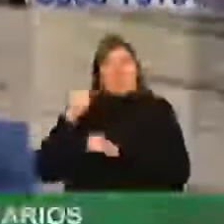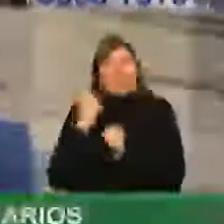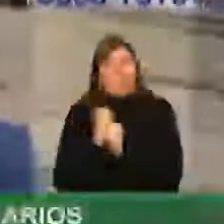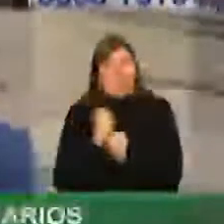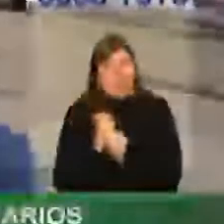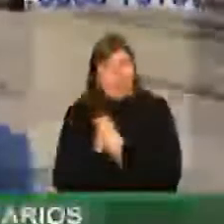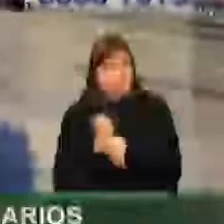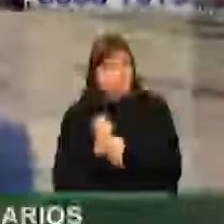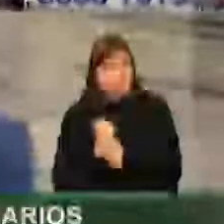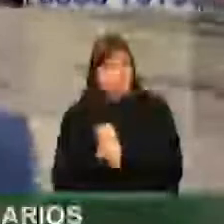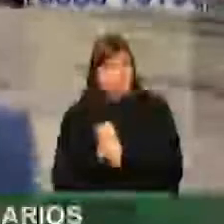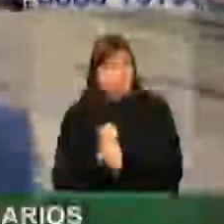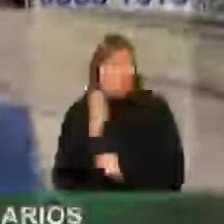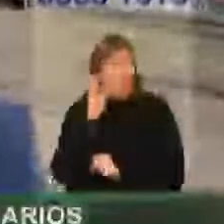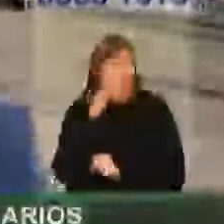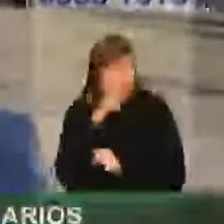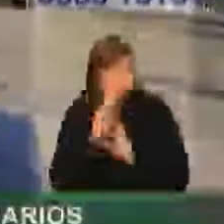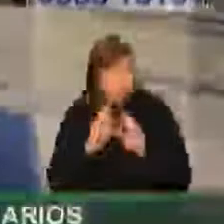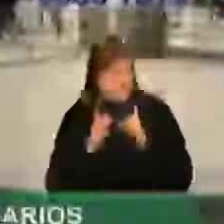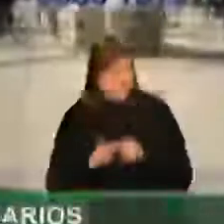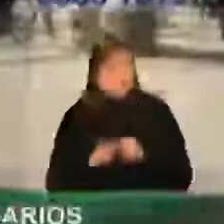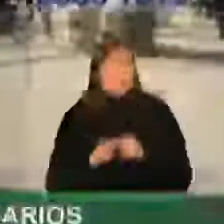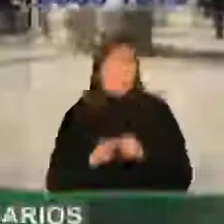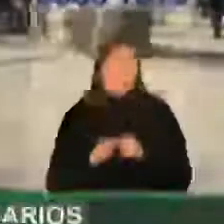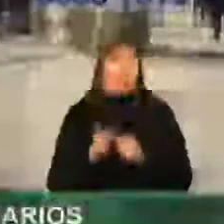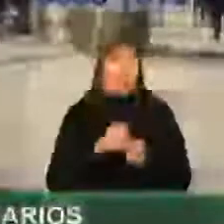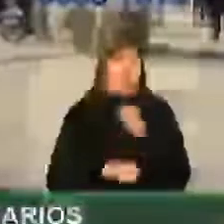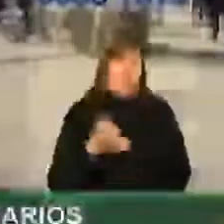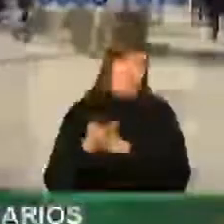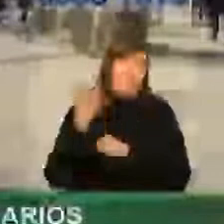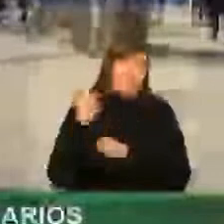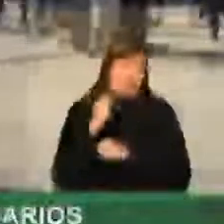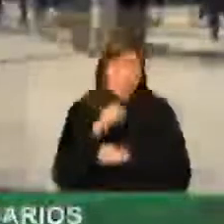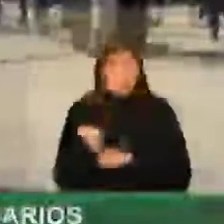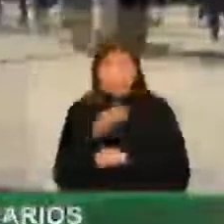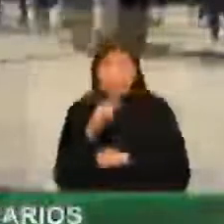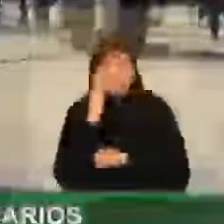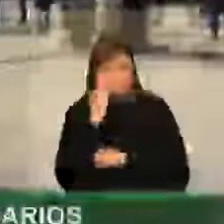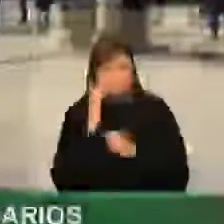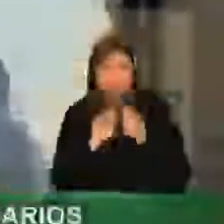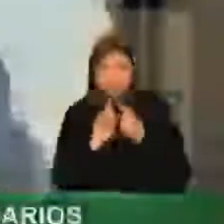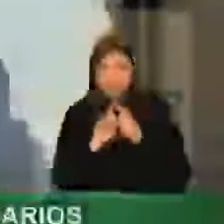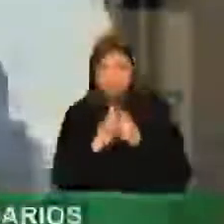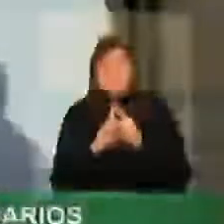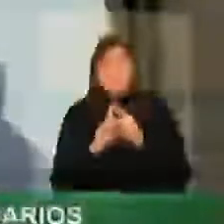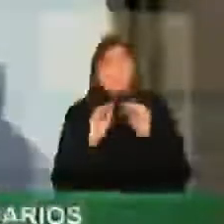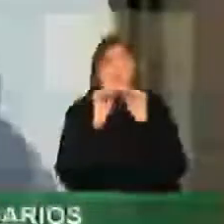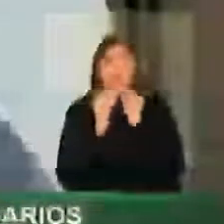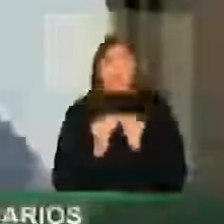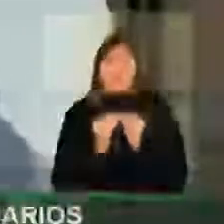tarea, evidentemente el caso de Antel también muy sonado el año pasado, donde estaba acordada la presupuestación